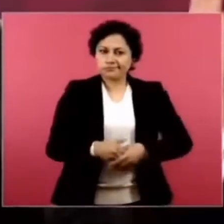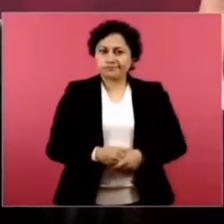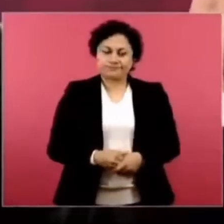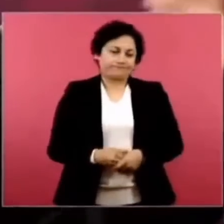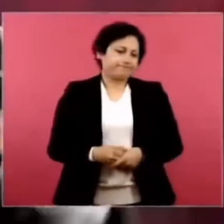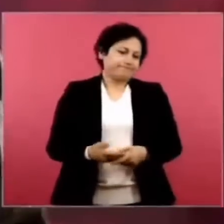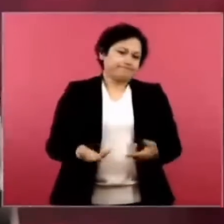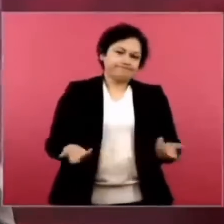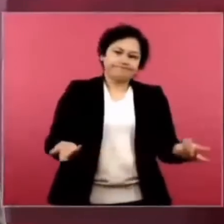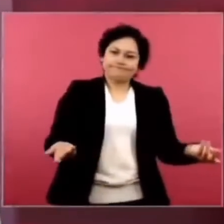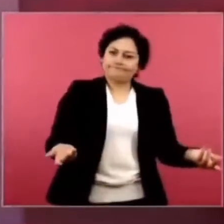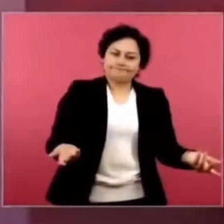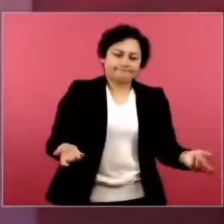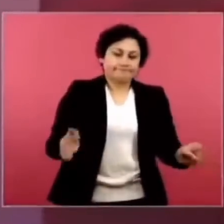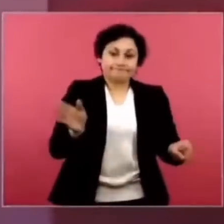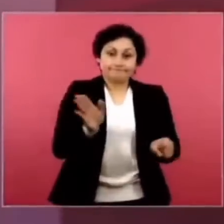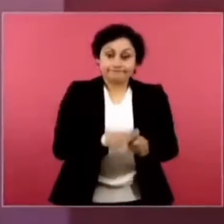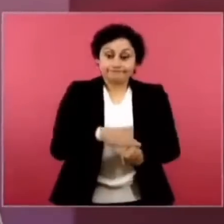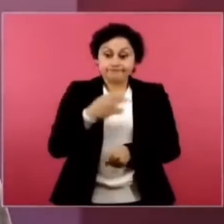Entonces,